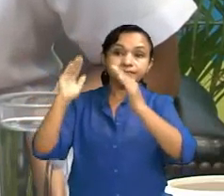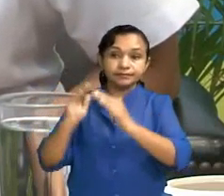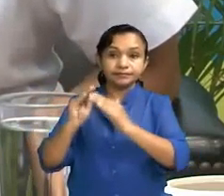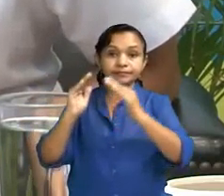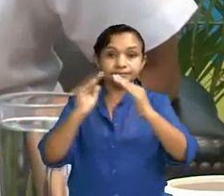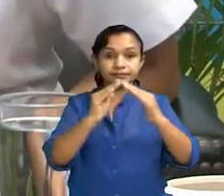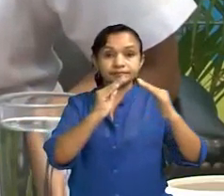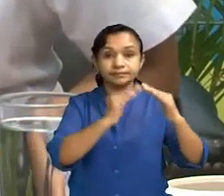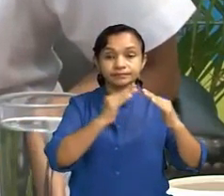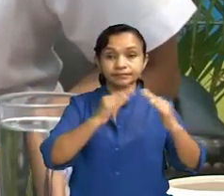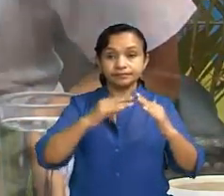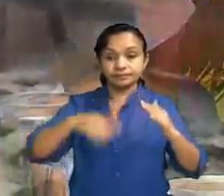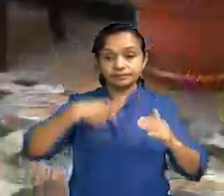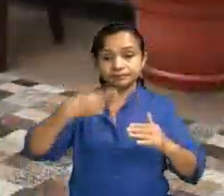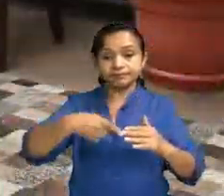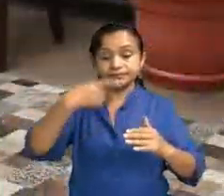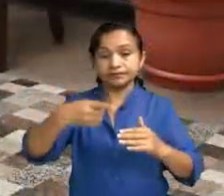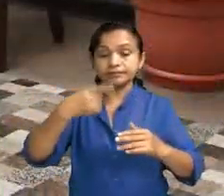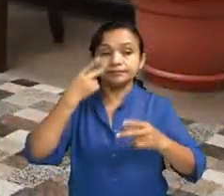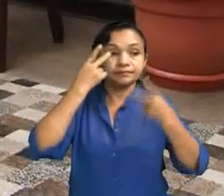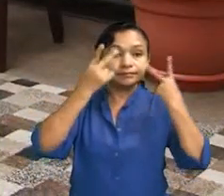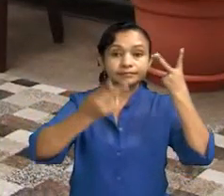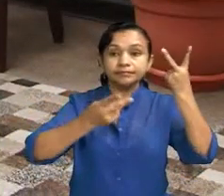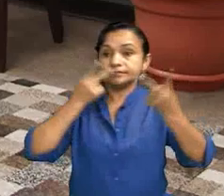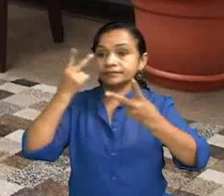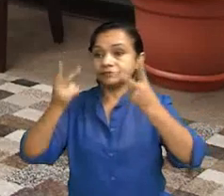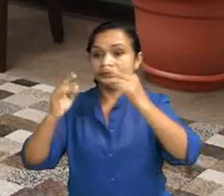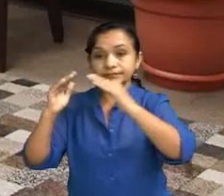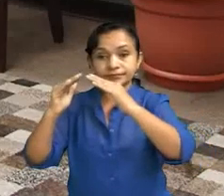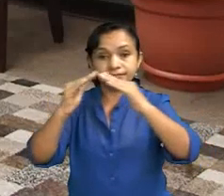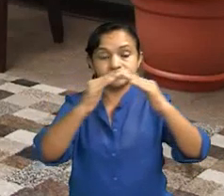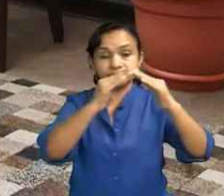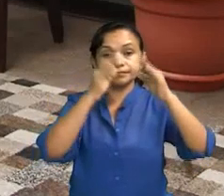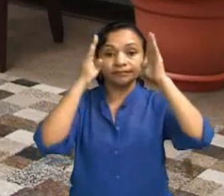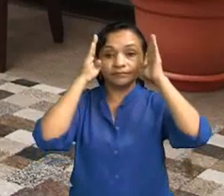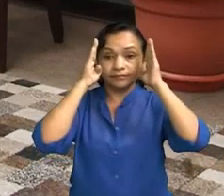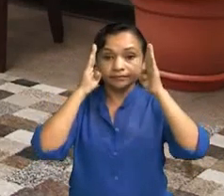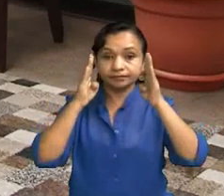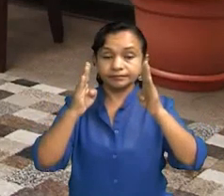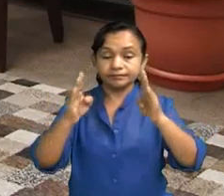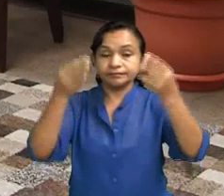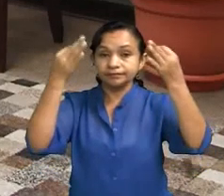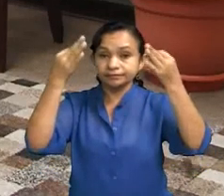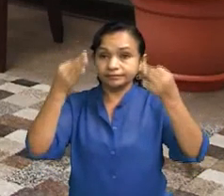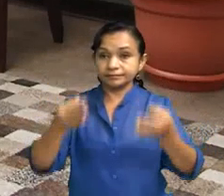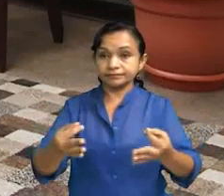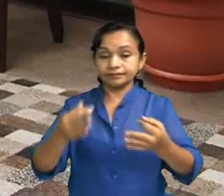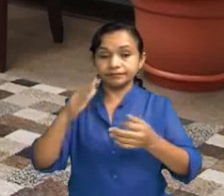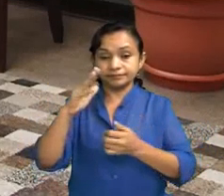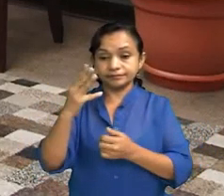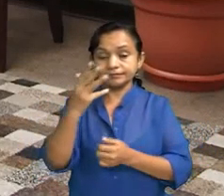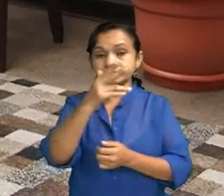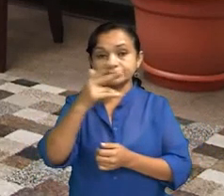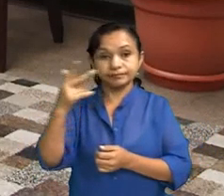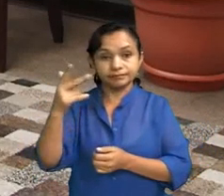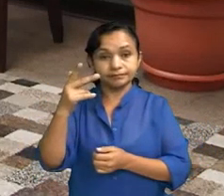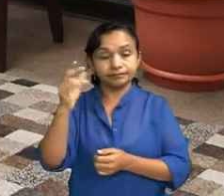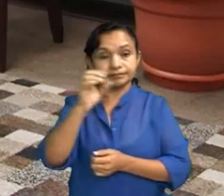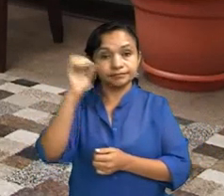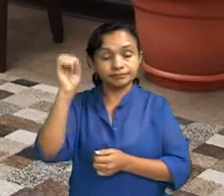los días salimos al terreno para mantener una cobertura óptima, mantener ese 98% de